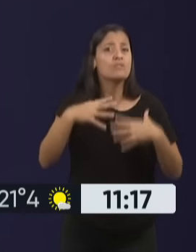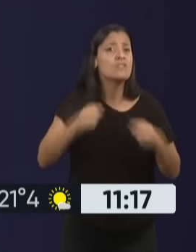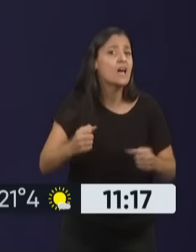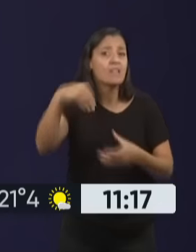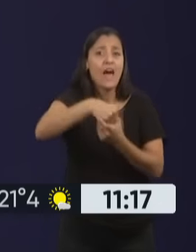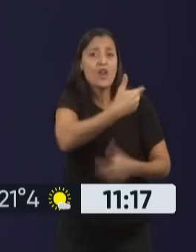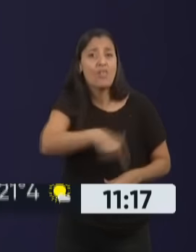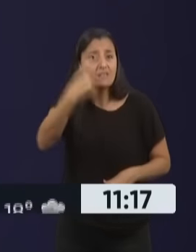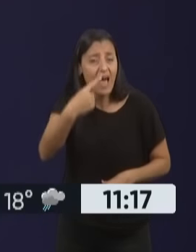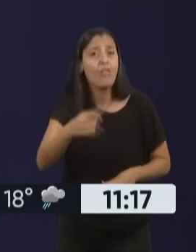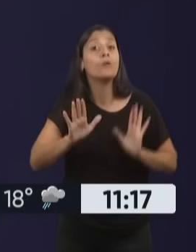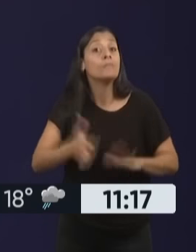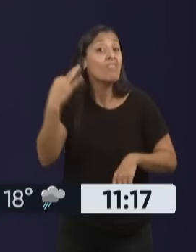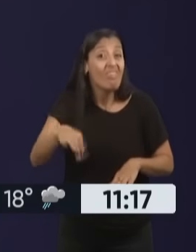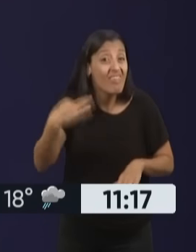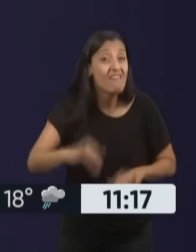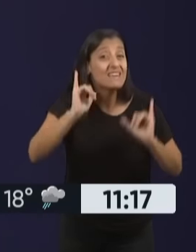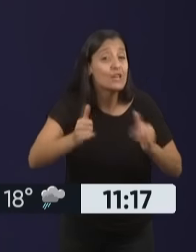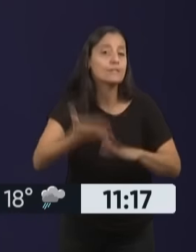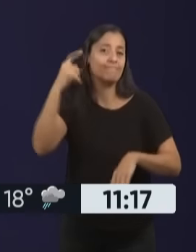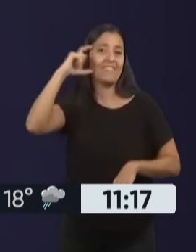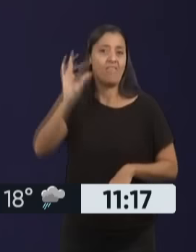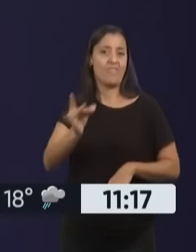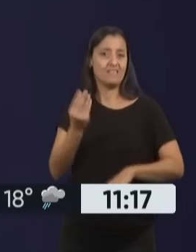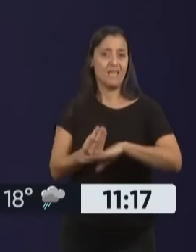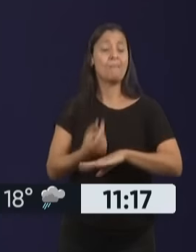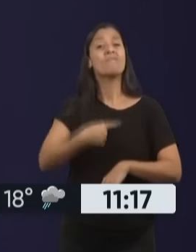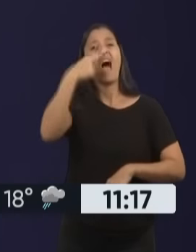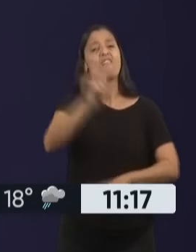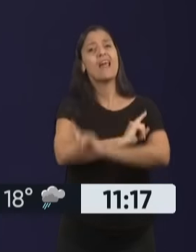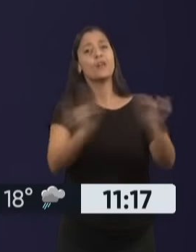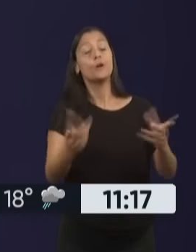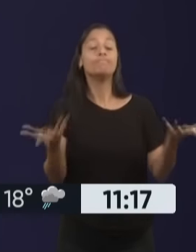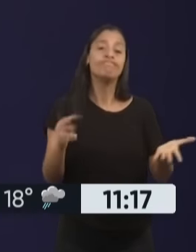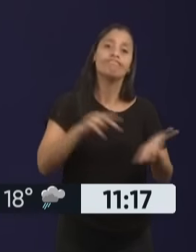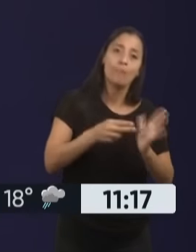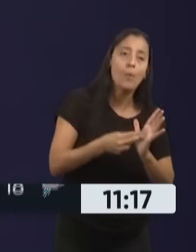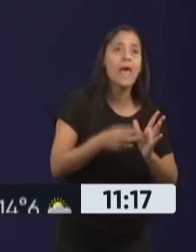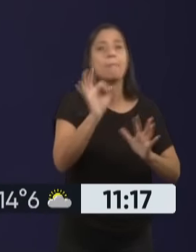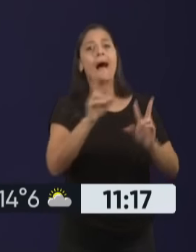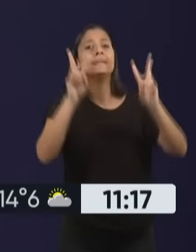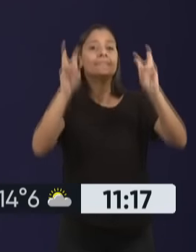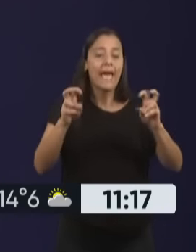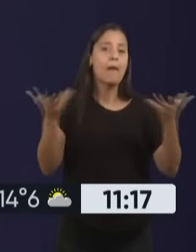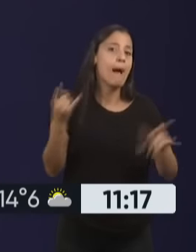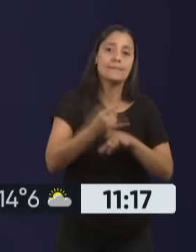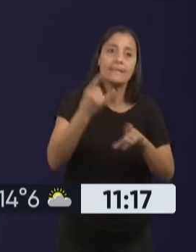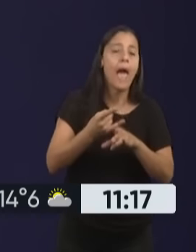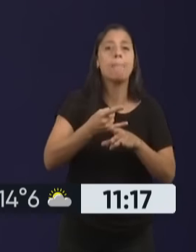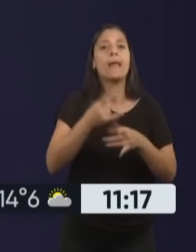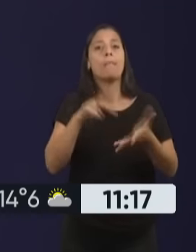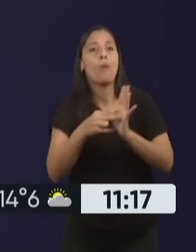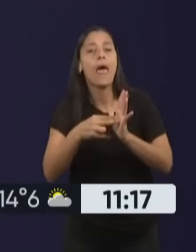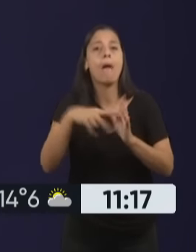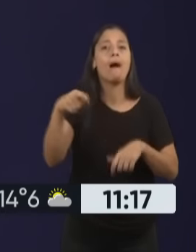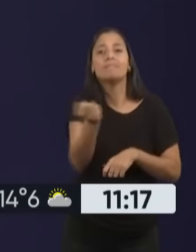ocurrido el 10 de diciembre no ocurrió por temas de la propia dinámica burocrática que